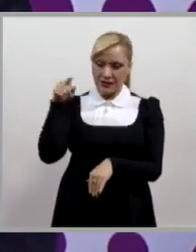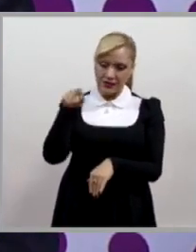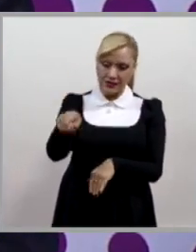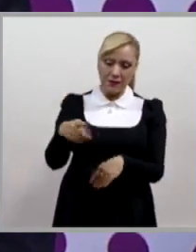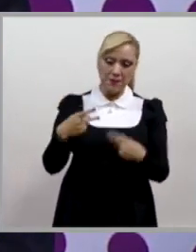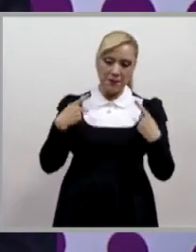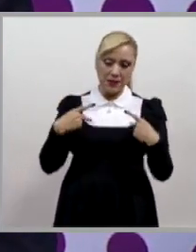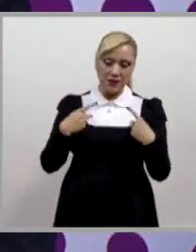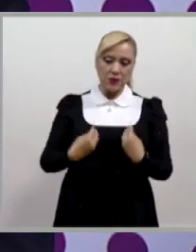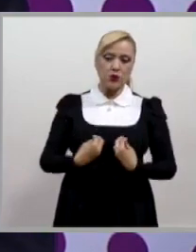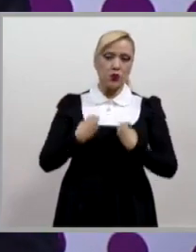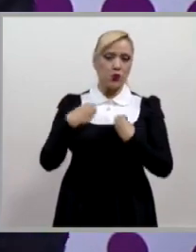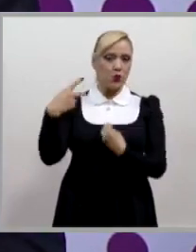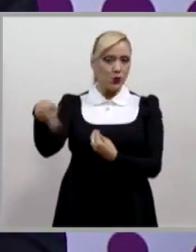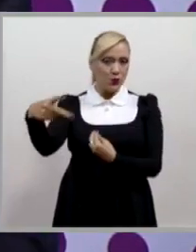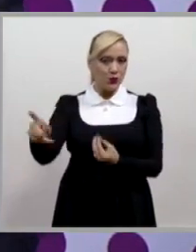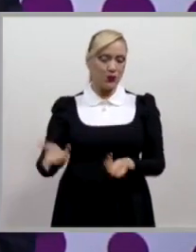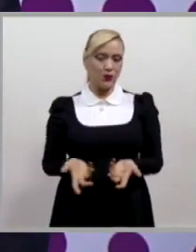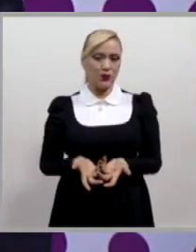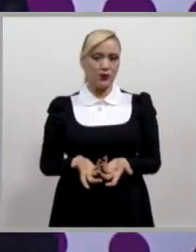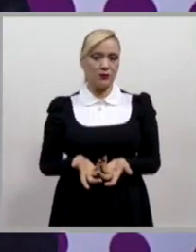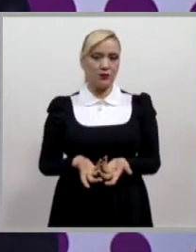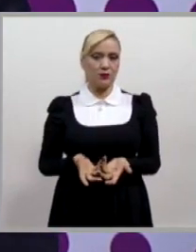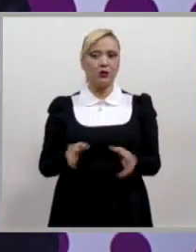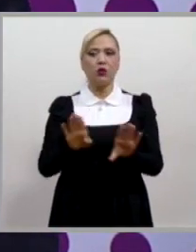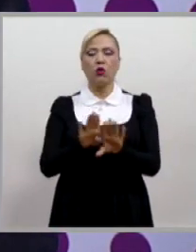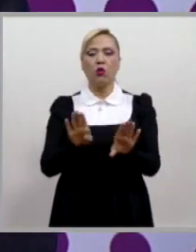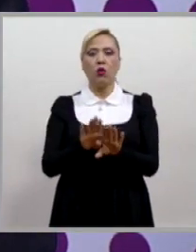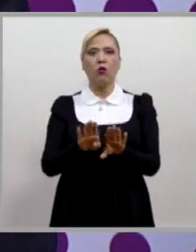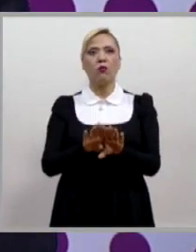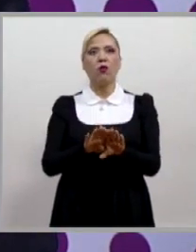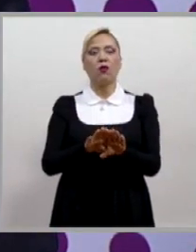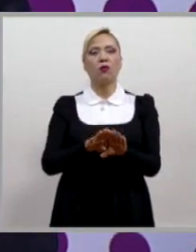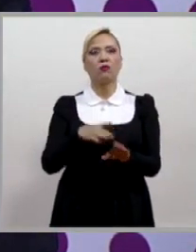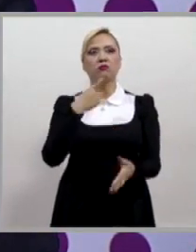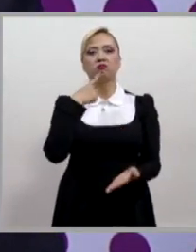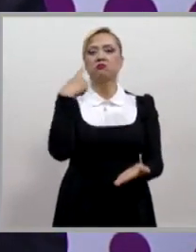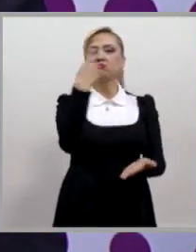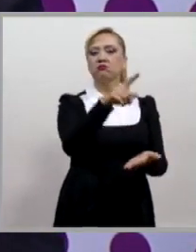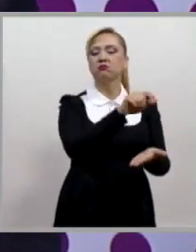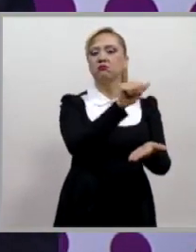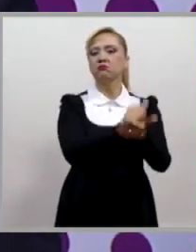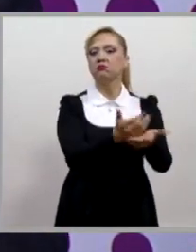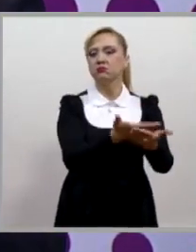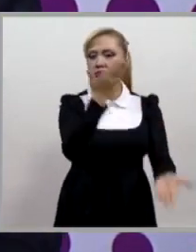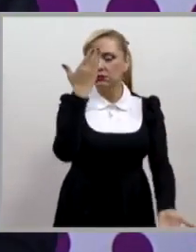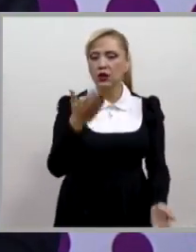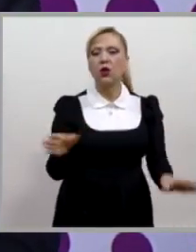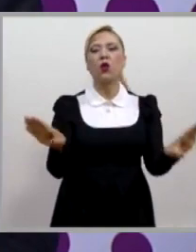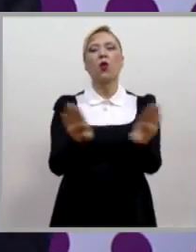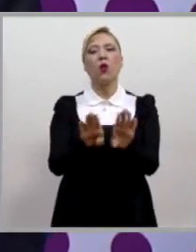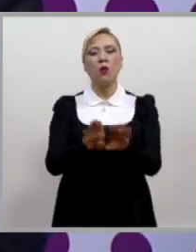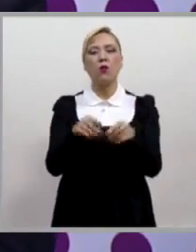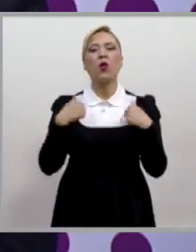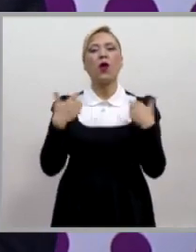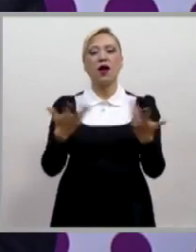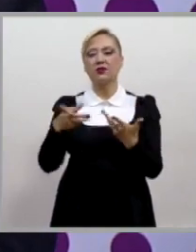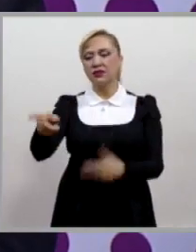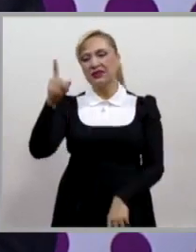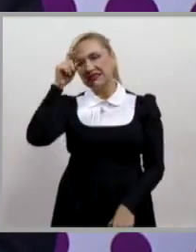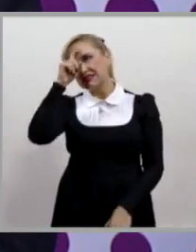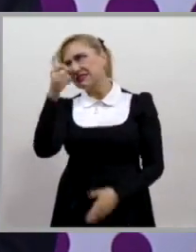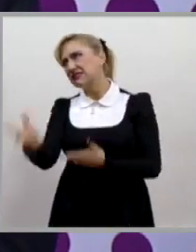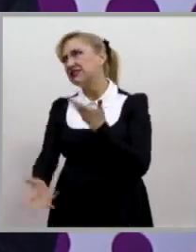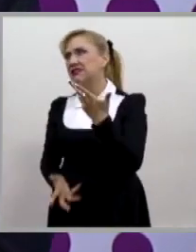transacción del ciudadano, desde cómo presentar una querella, cómo presentar una denuncia, cómo le hago para que no le cueste